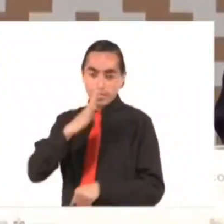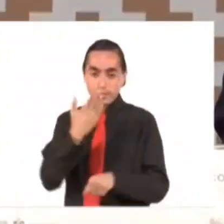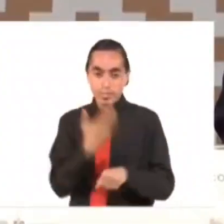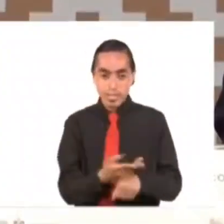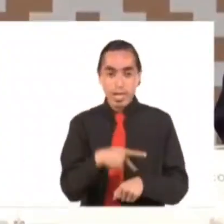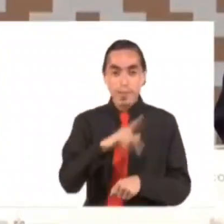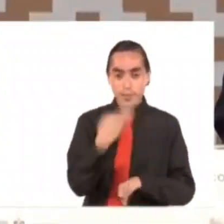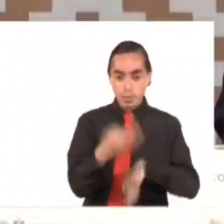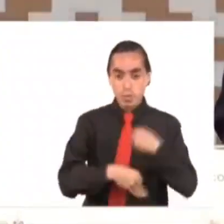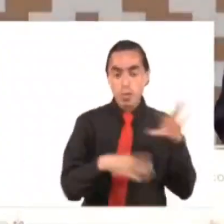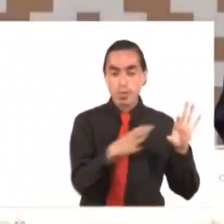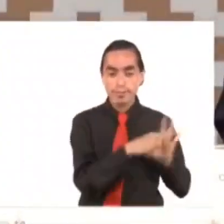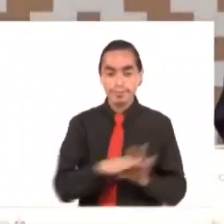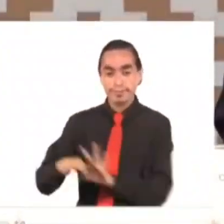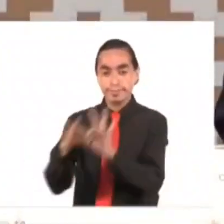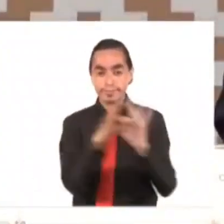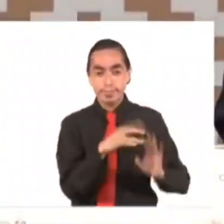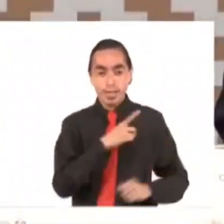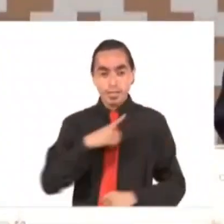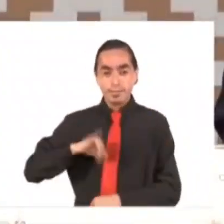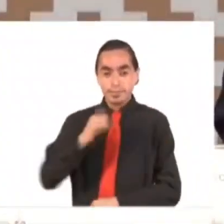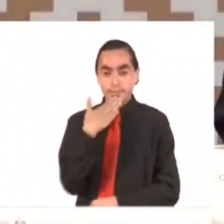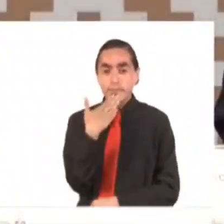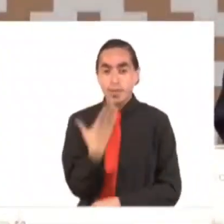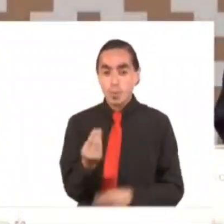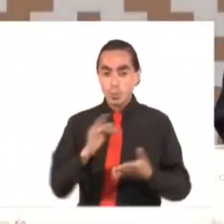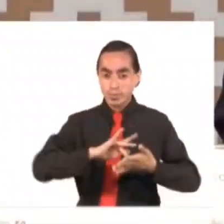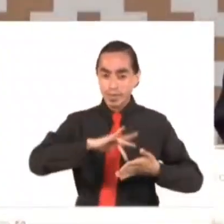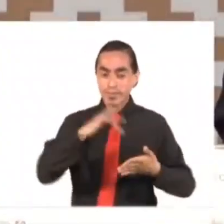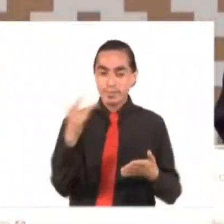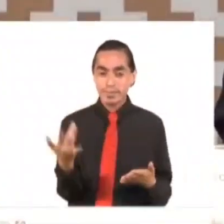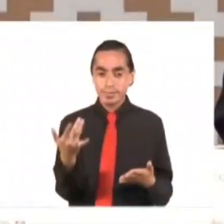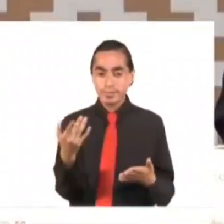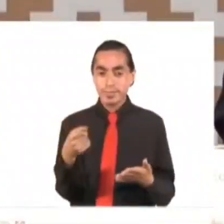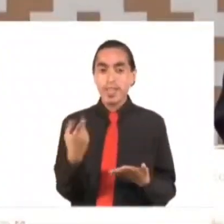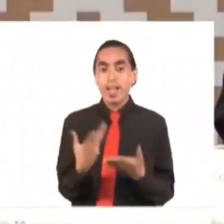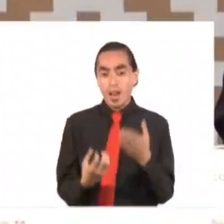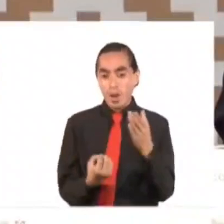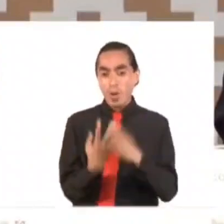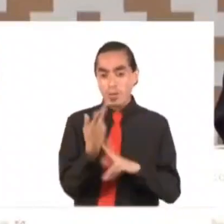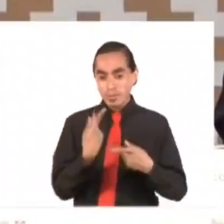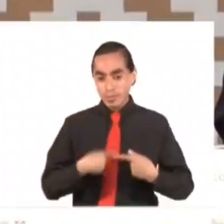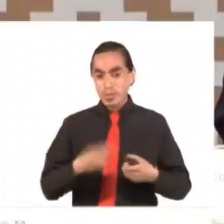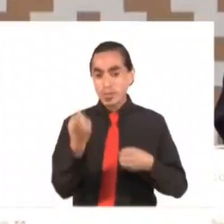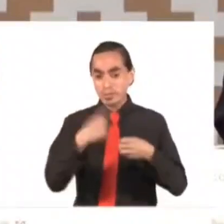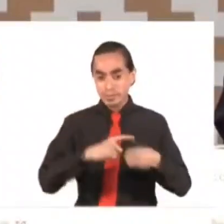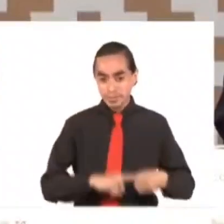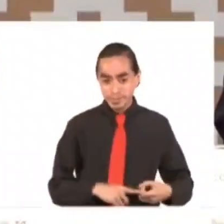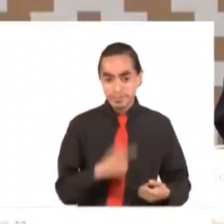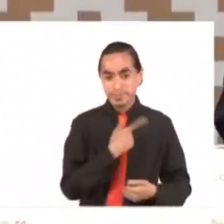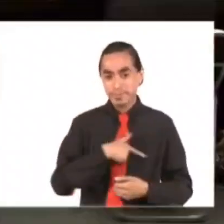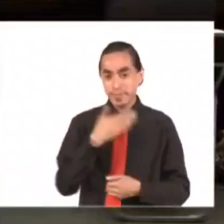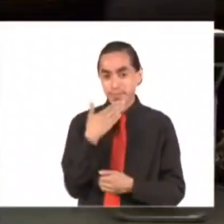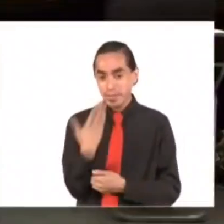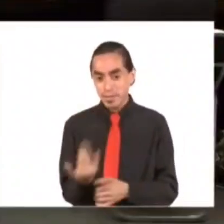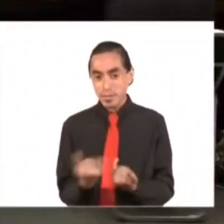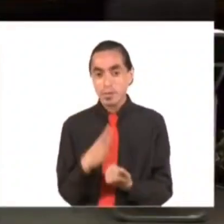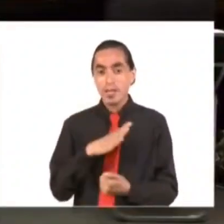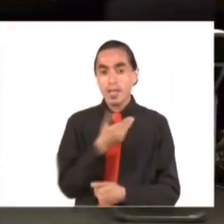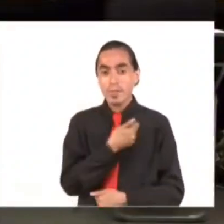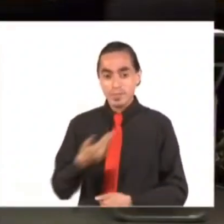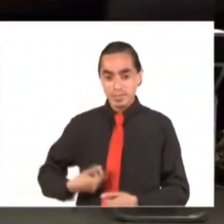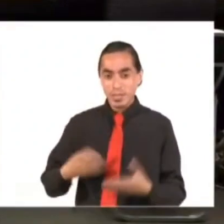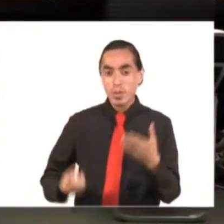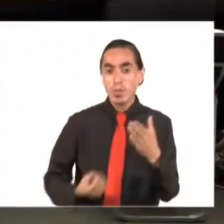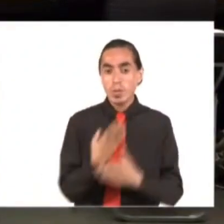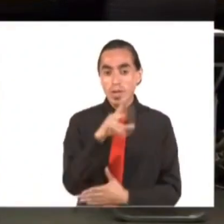de manera conjunta y coordinada. Muchas gracias y enhorabuena a los nuevos miembros y al presidente ejecutivo del CESA, nuestro nuevo presidente,